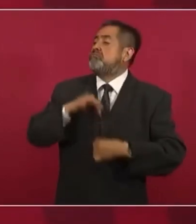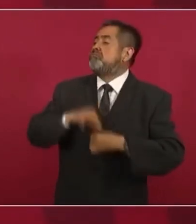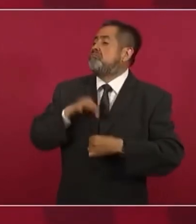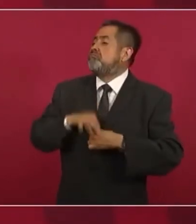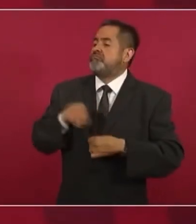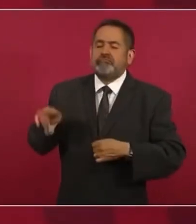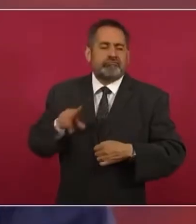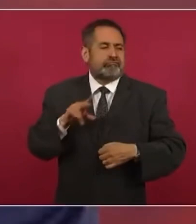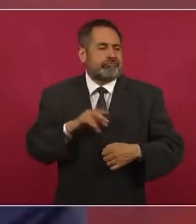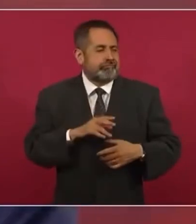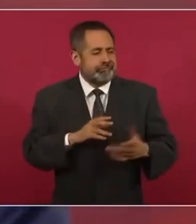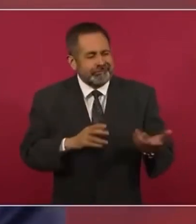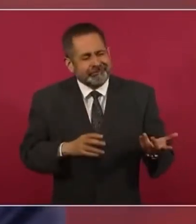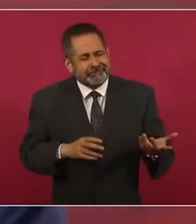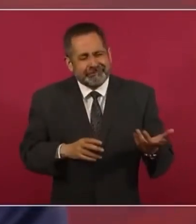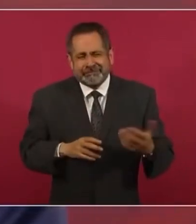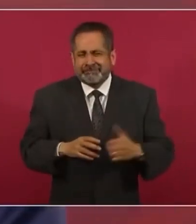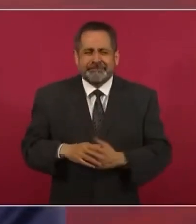y